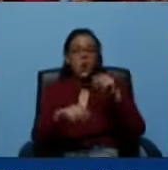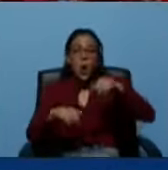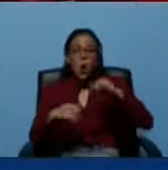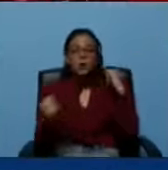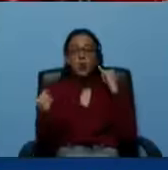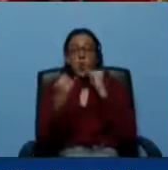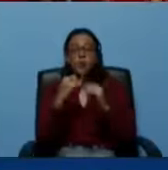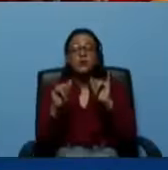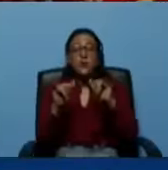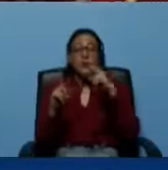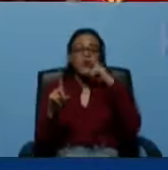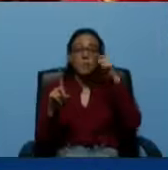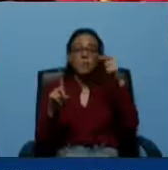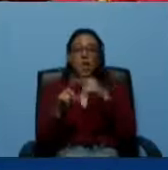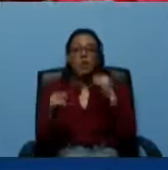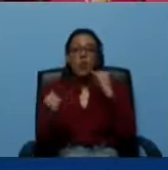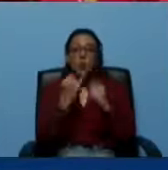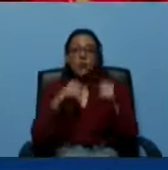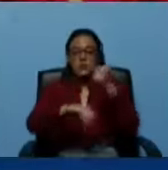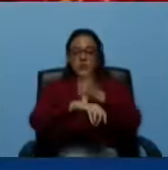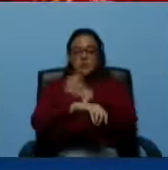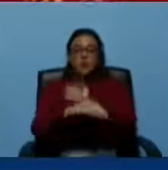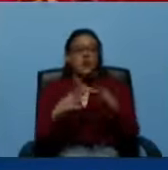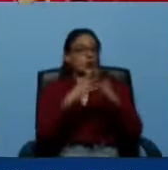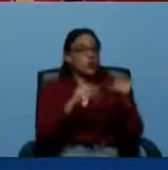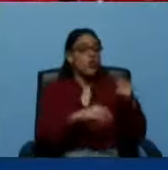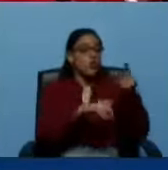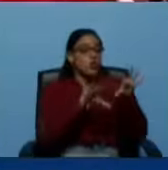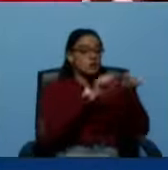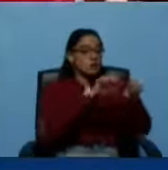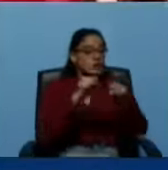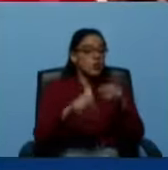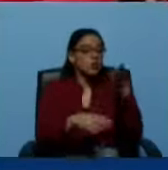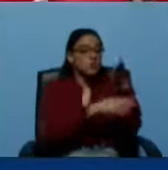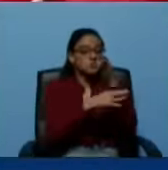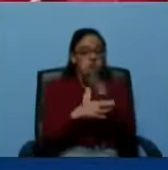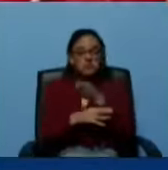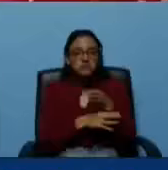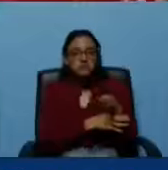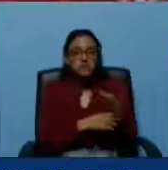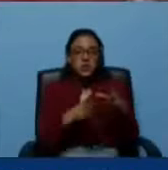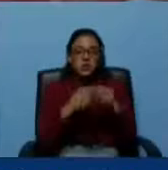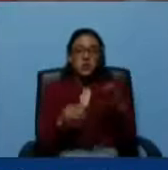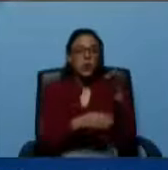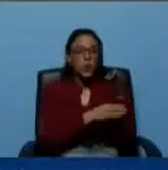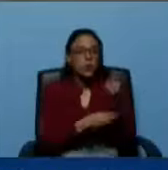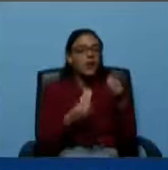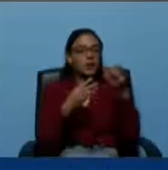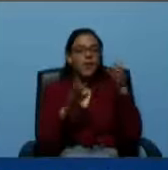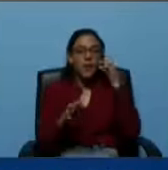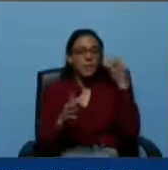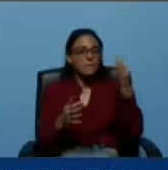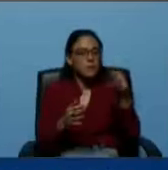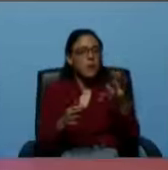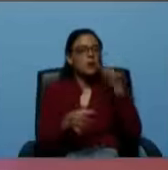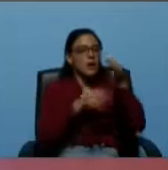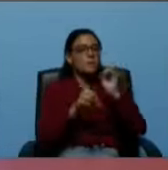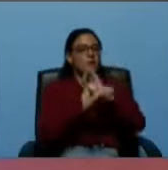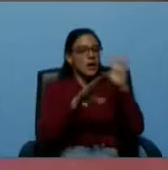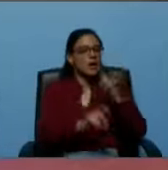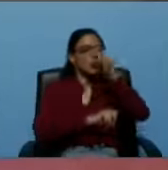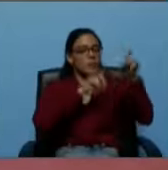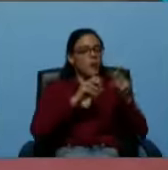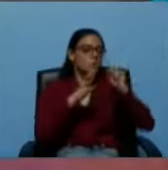las de todos los que fueron citados, los que fueron convocados, han tenido su espacio